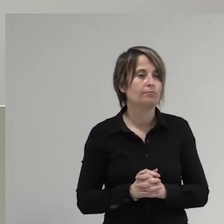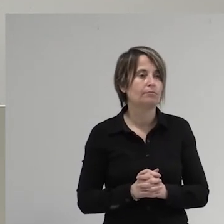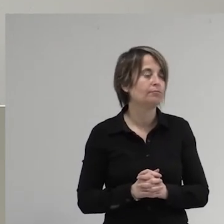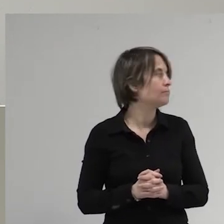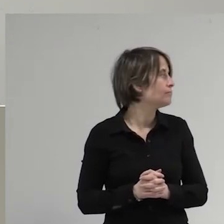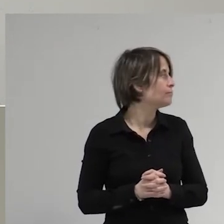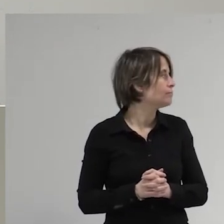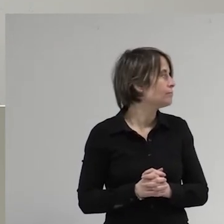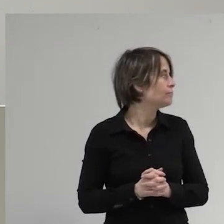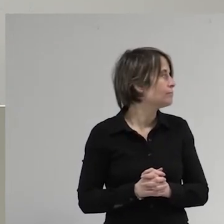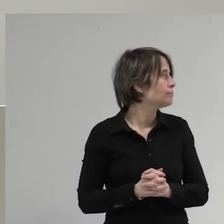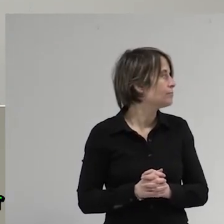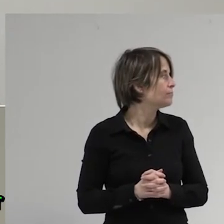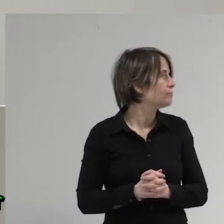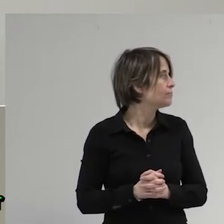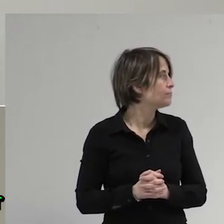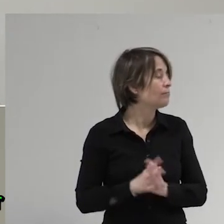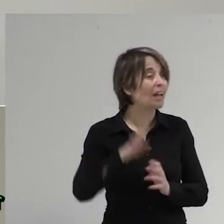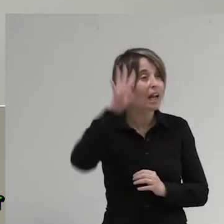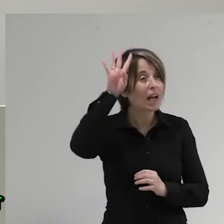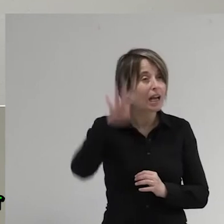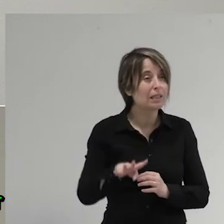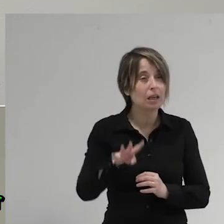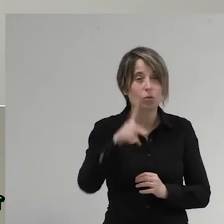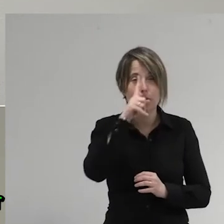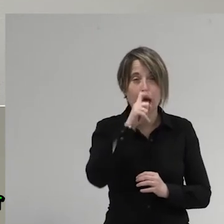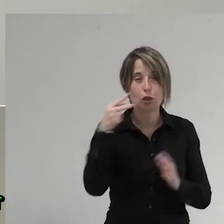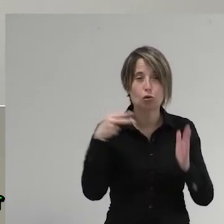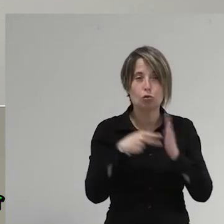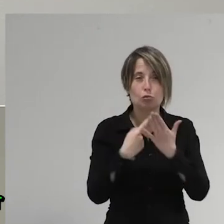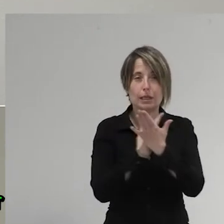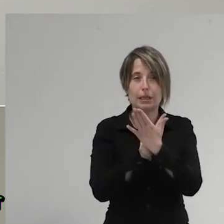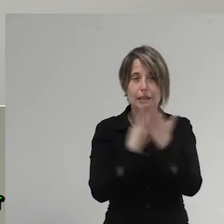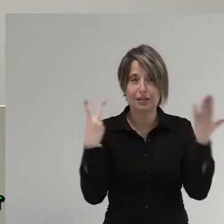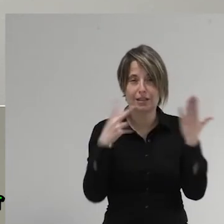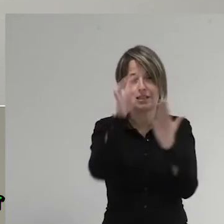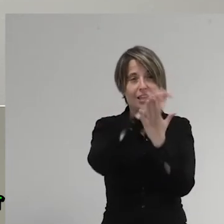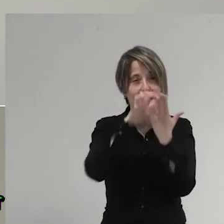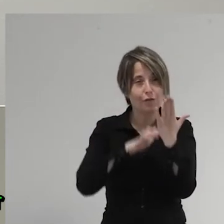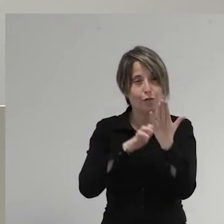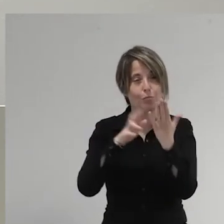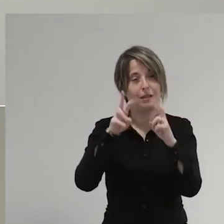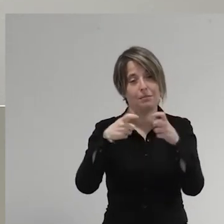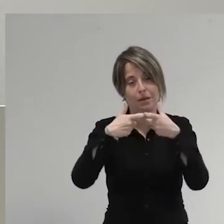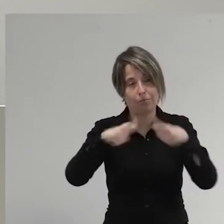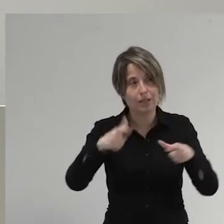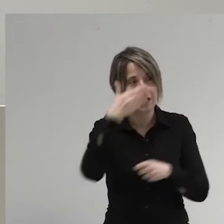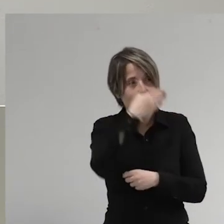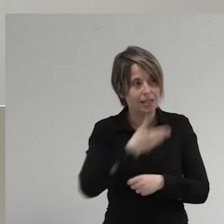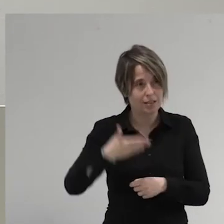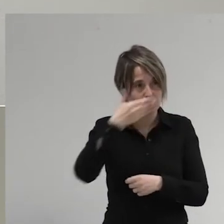Sí, no, Cataluña es algo que, pues no sé si algunos, 2017 creo que era un informe sobre segregación escolar